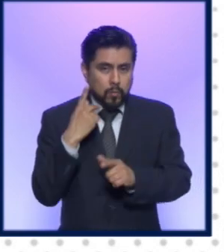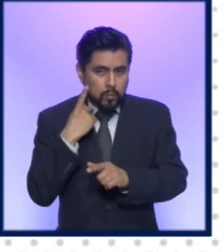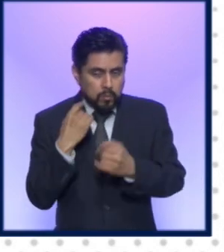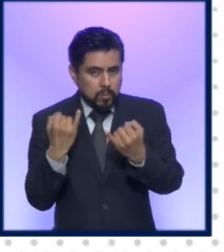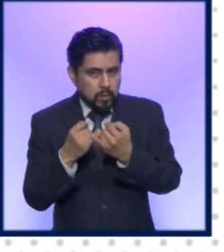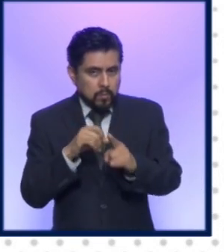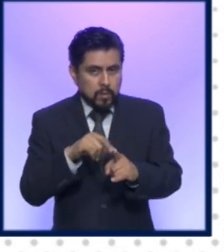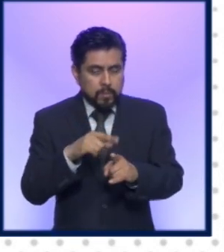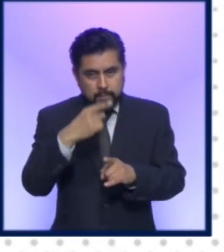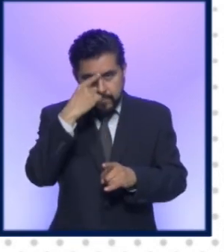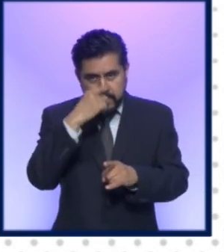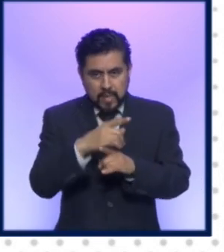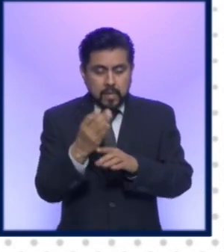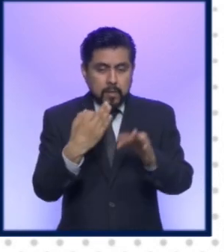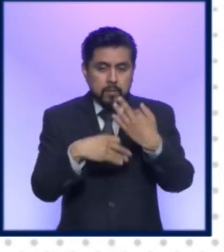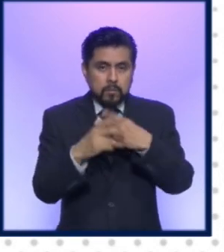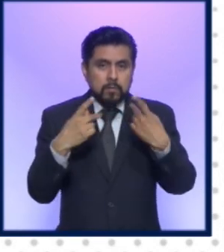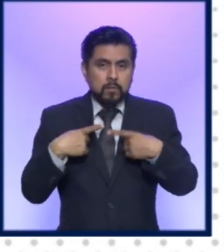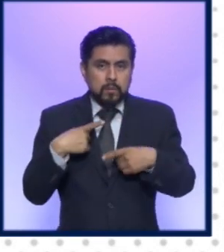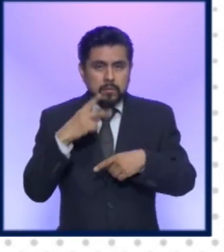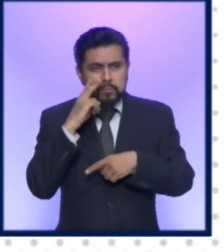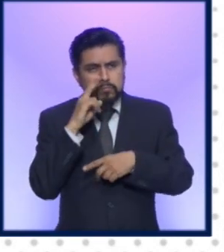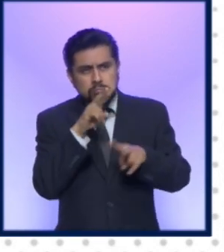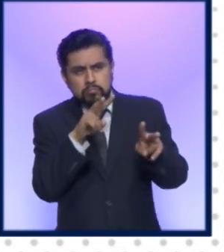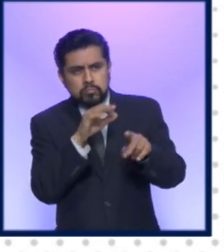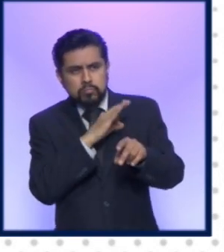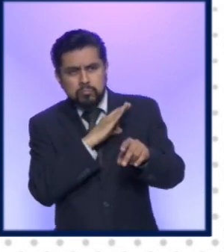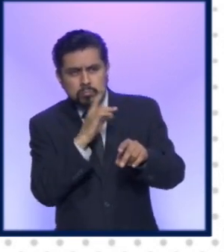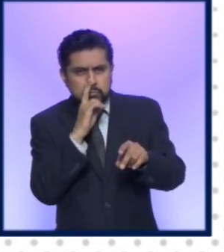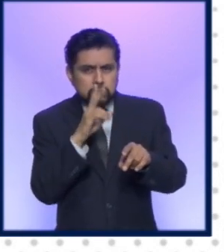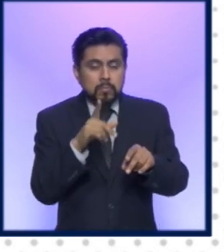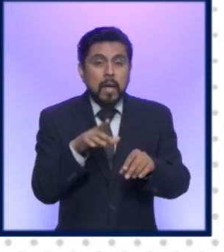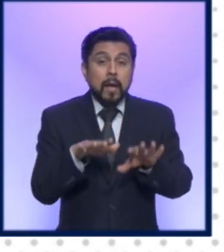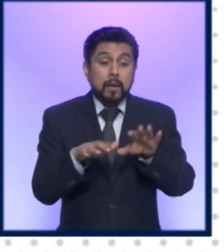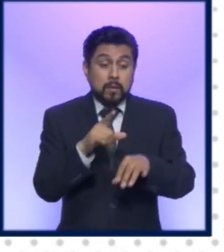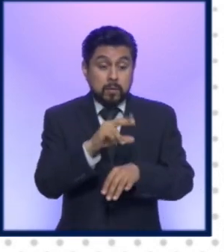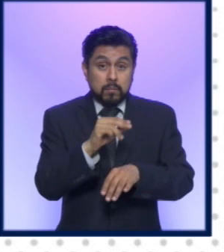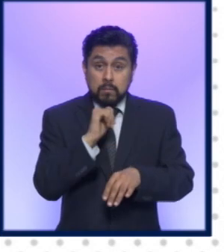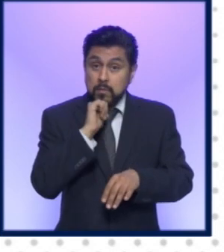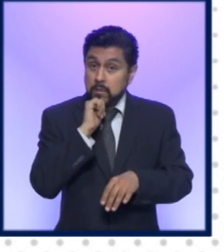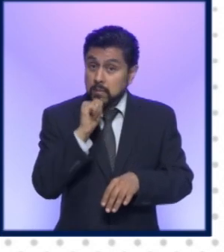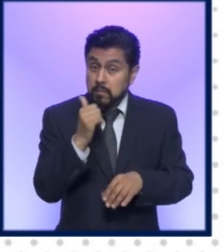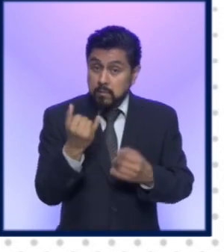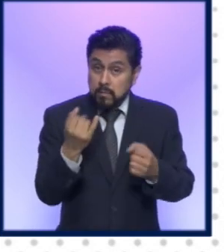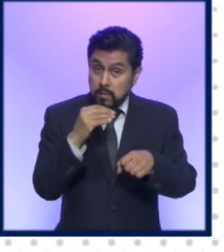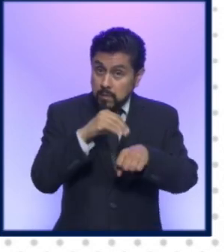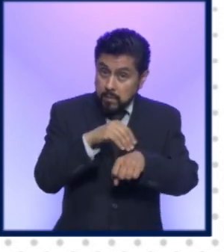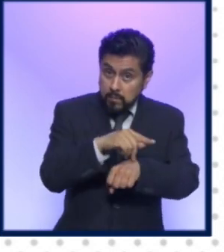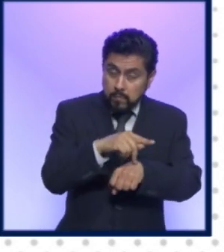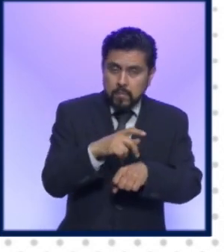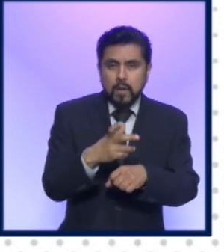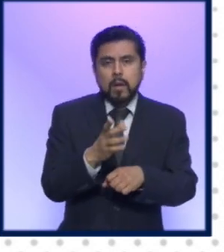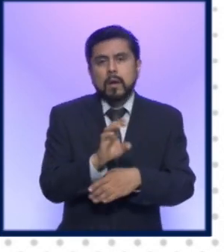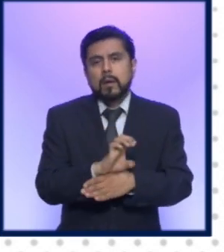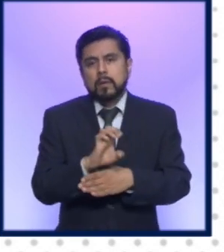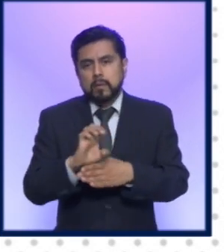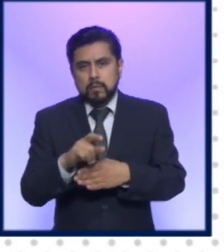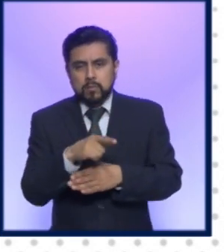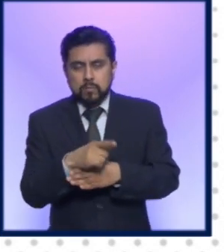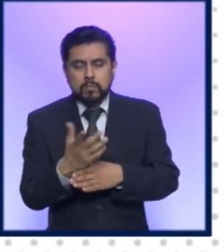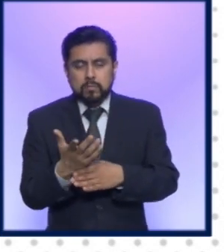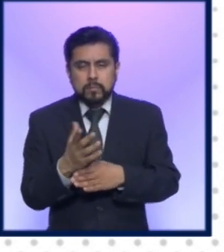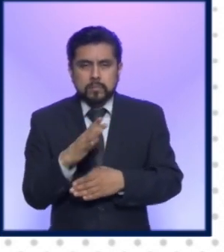obtener el respaldo de la ciudadanía y en caso de que no lo hagan solamente en el caso de que no lo hagan Bueno pues entonces